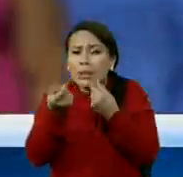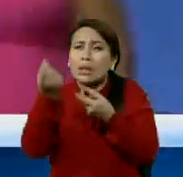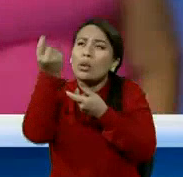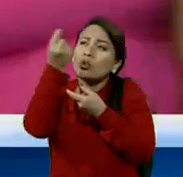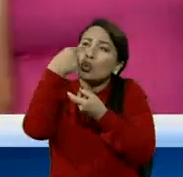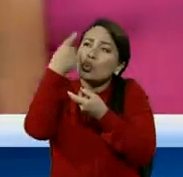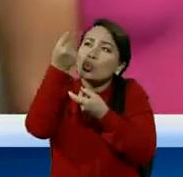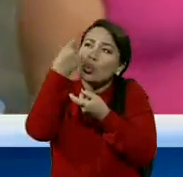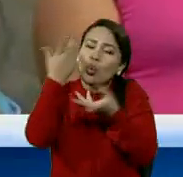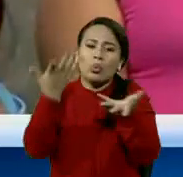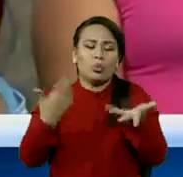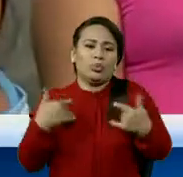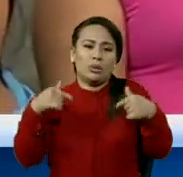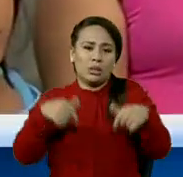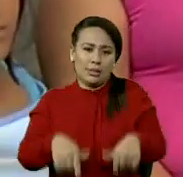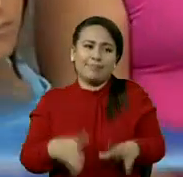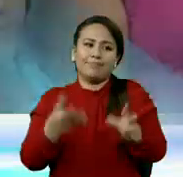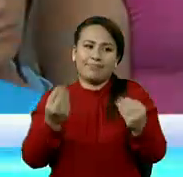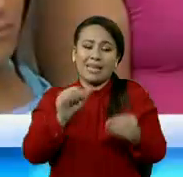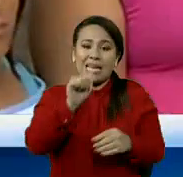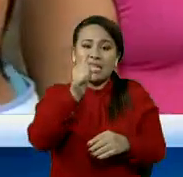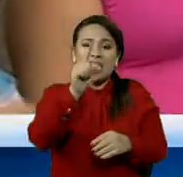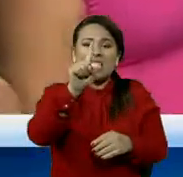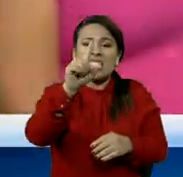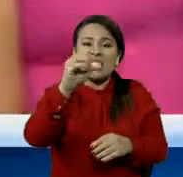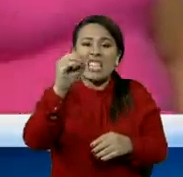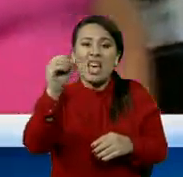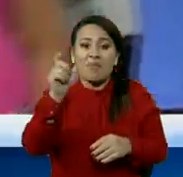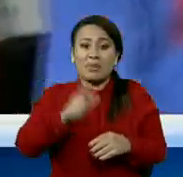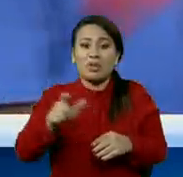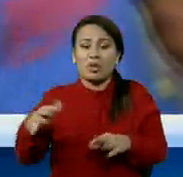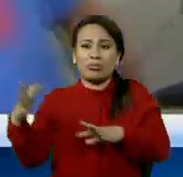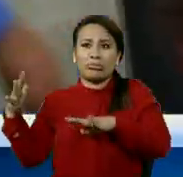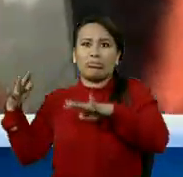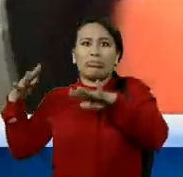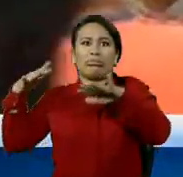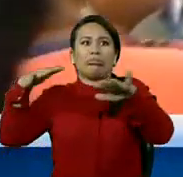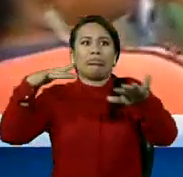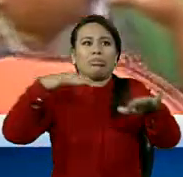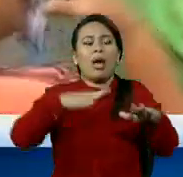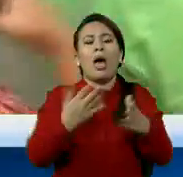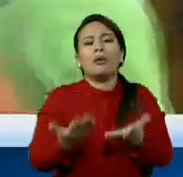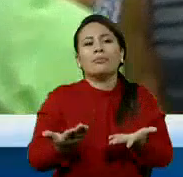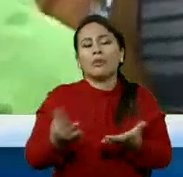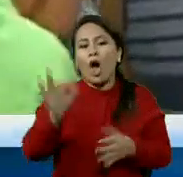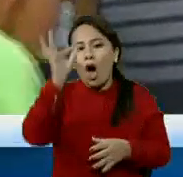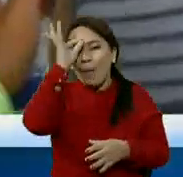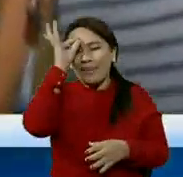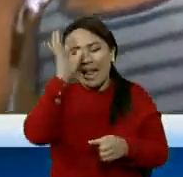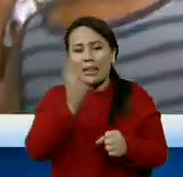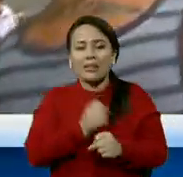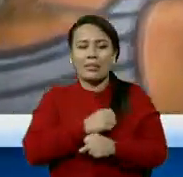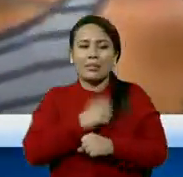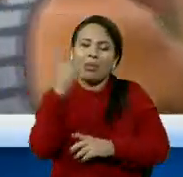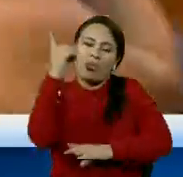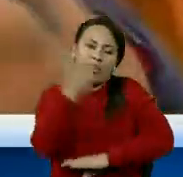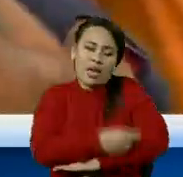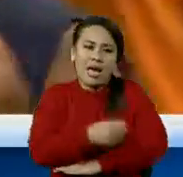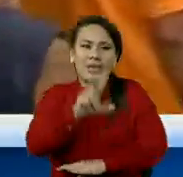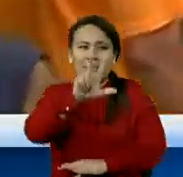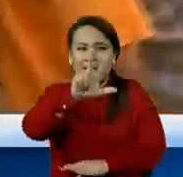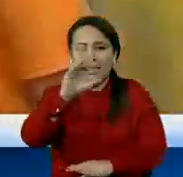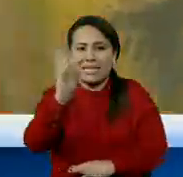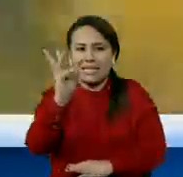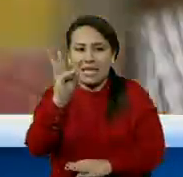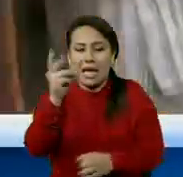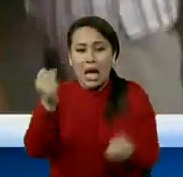aquí estamos, atendiendo a más de 100 pacientes diarios en nuestros 9 hospitales del día, de 36